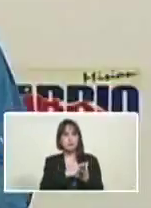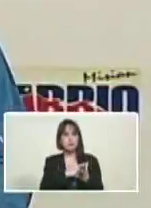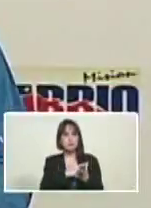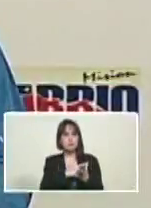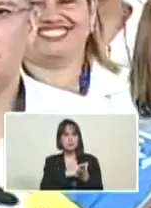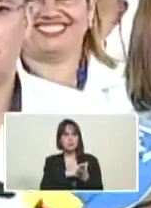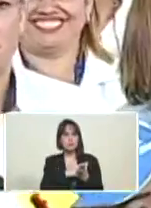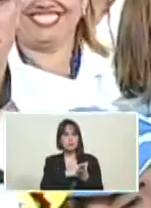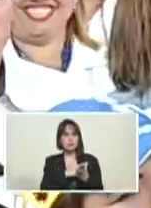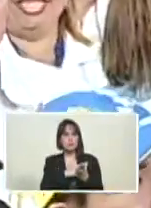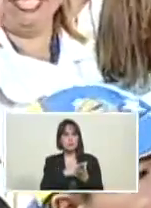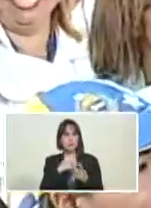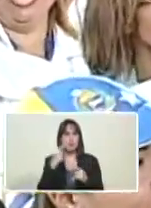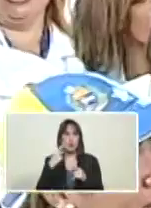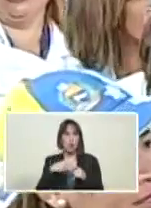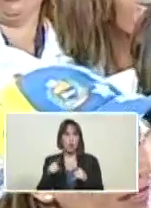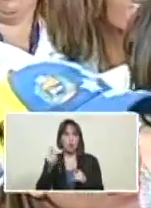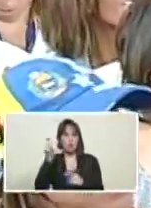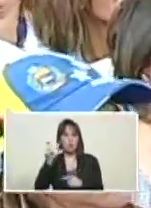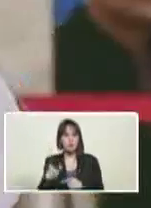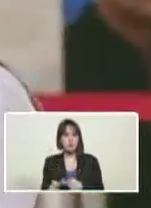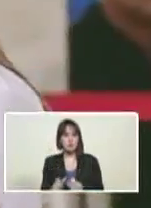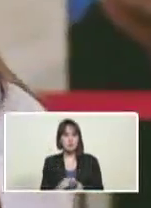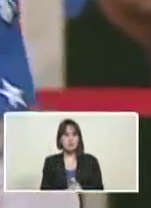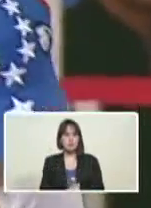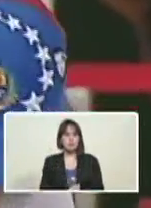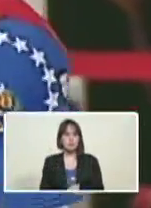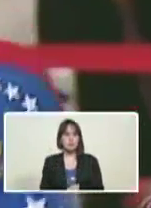Y Yorlet Gil.